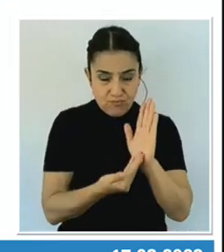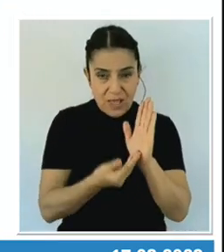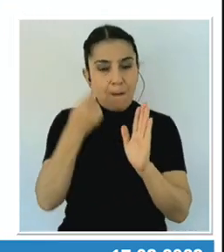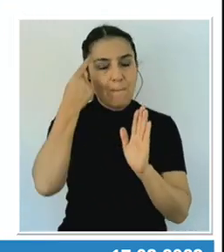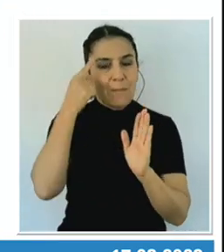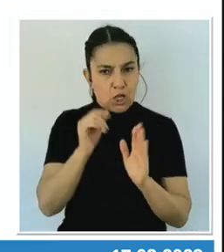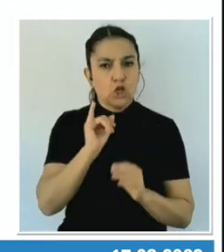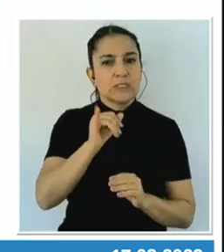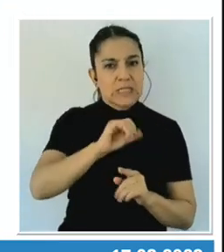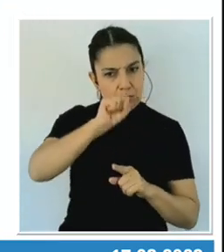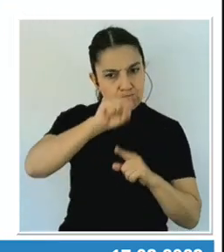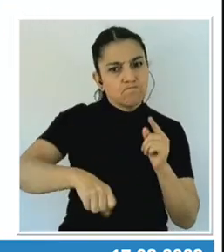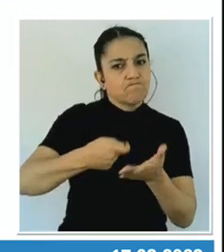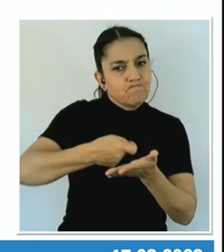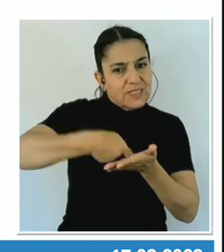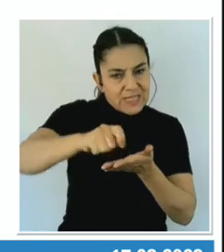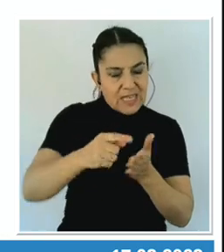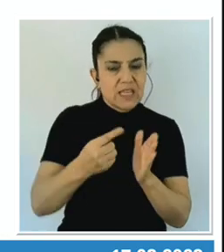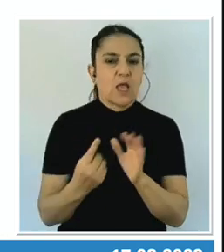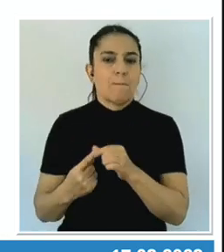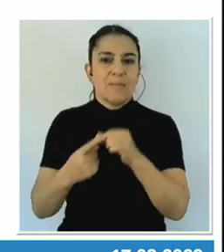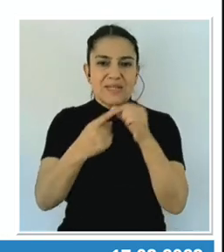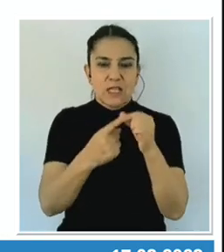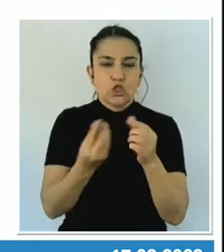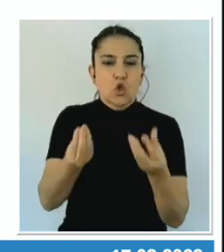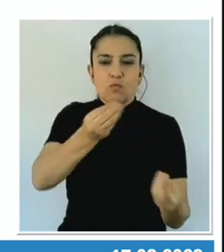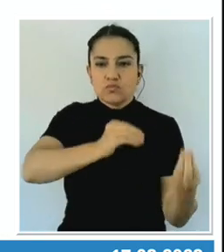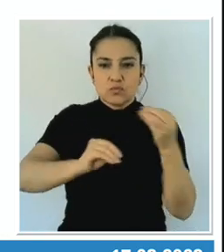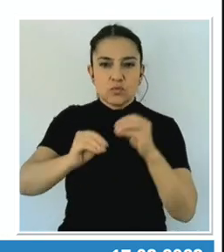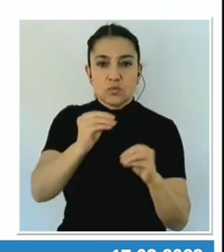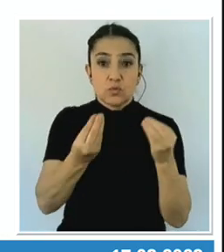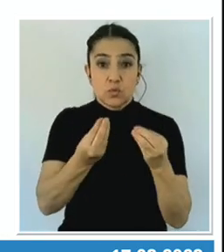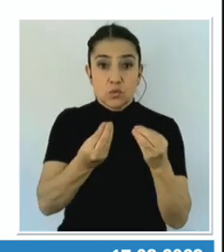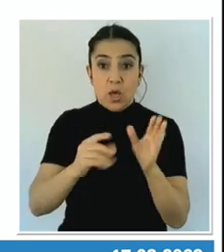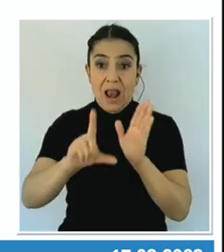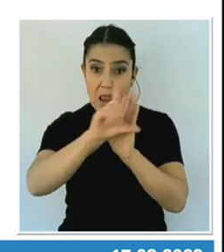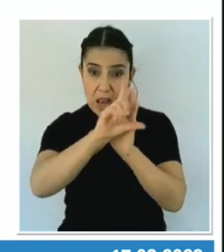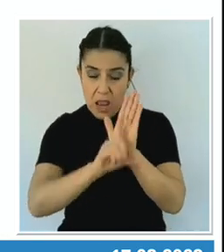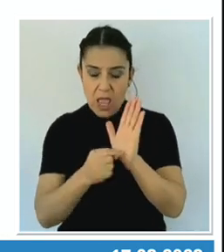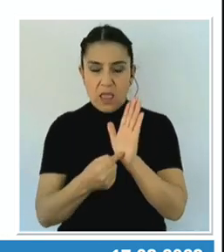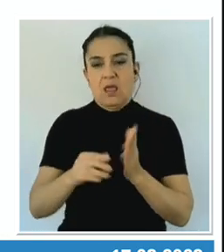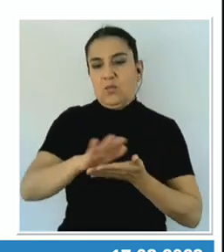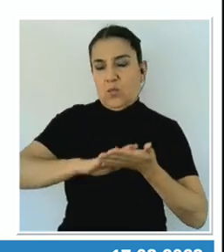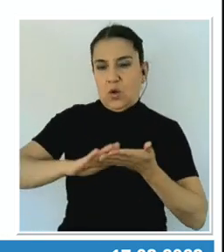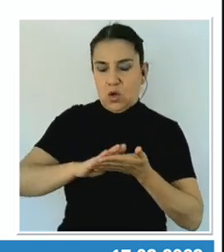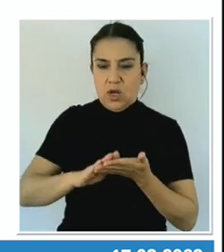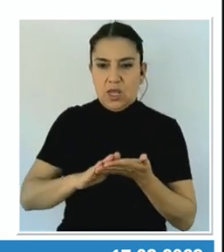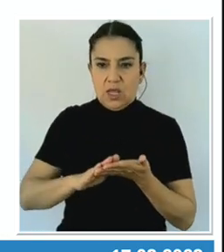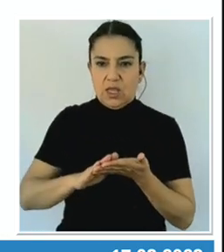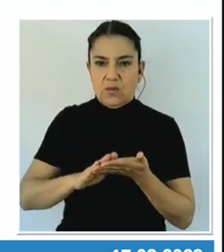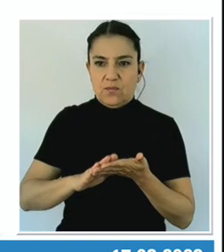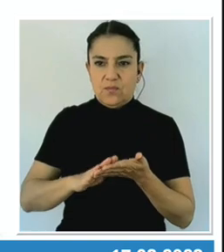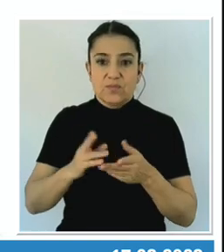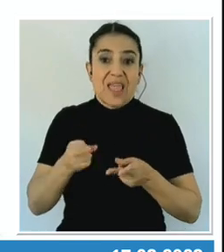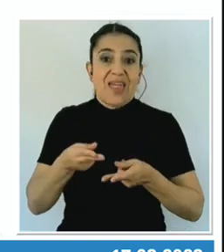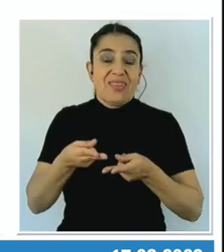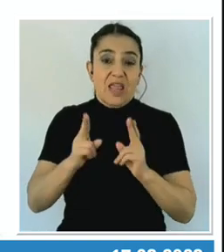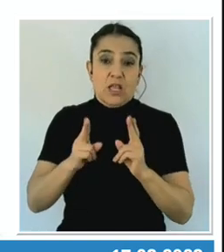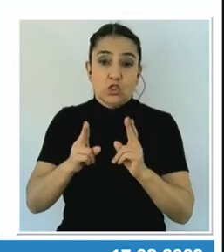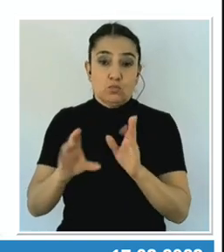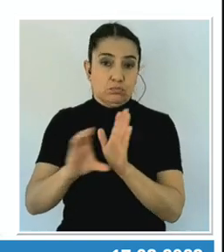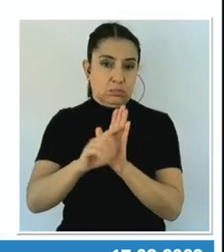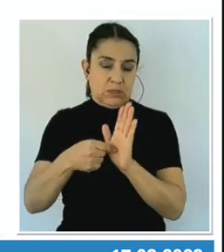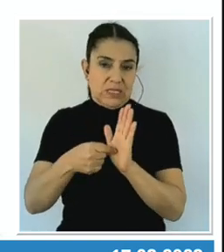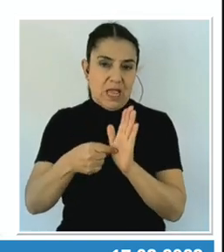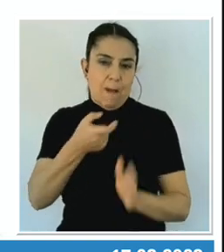un principio reconstruido por la jurisprudencia. Es el caso, por ejemplo, del derecho español, en el